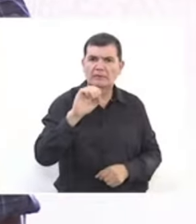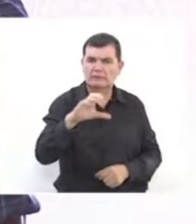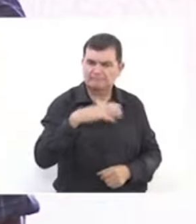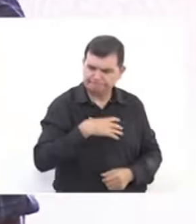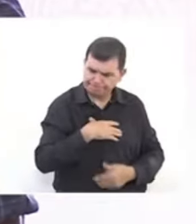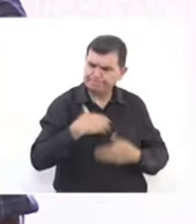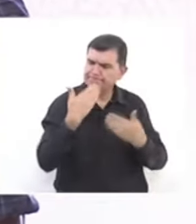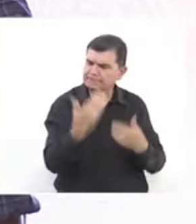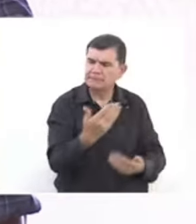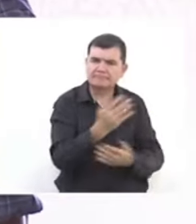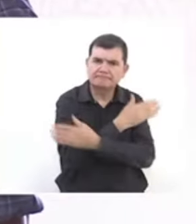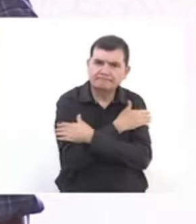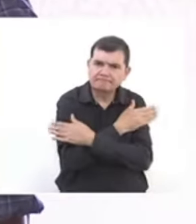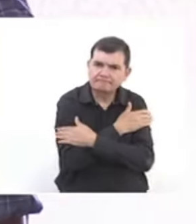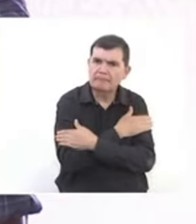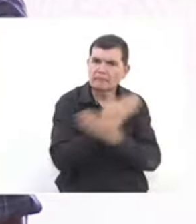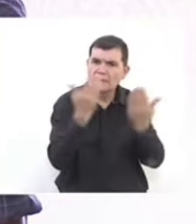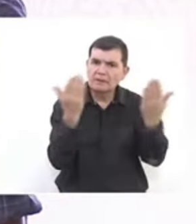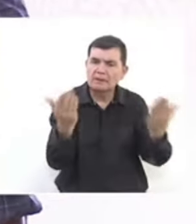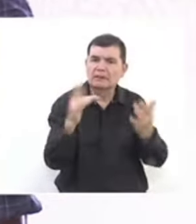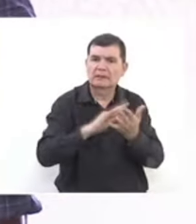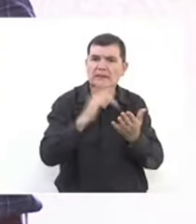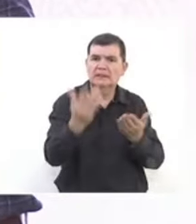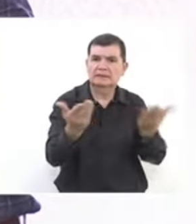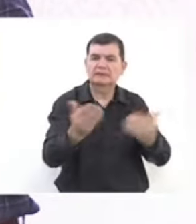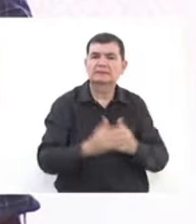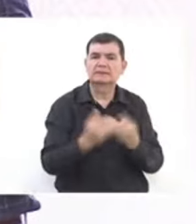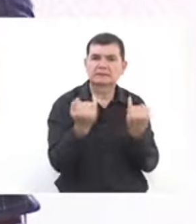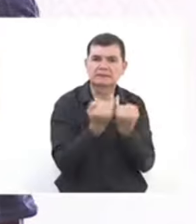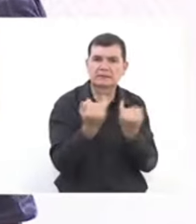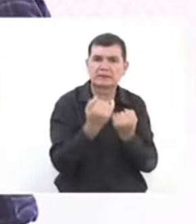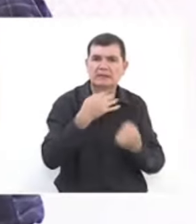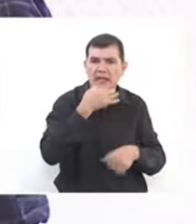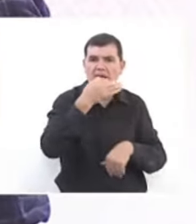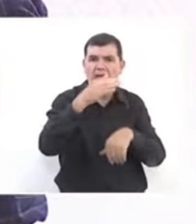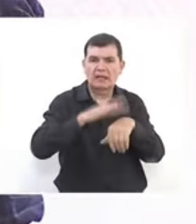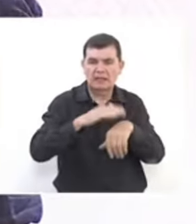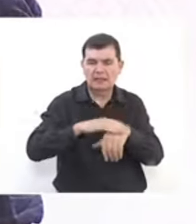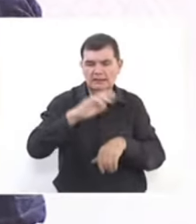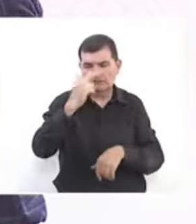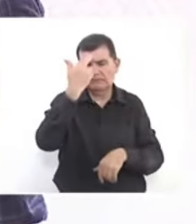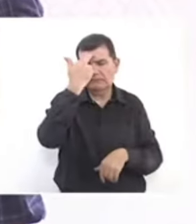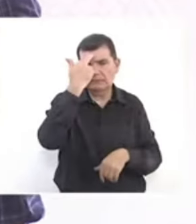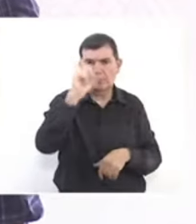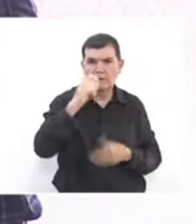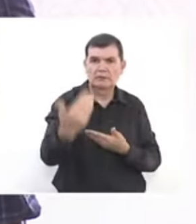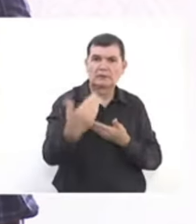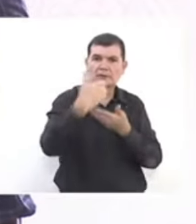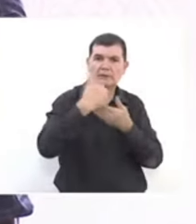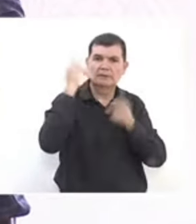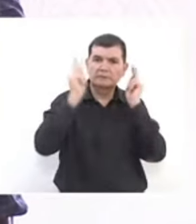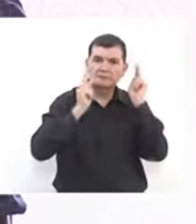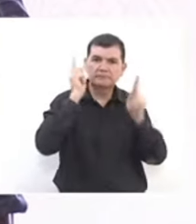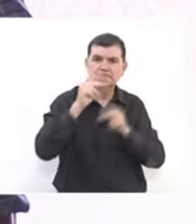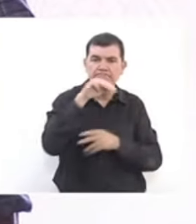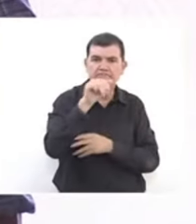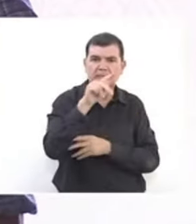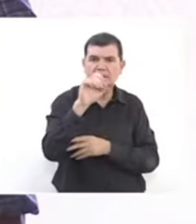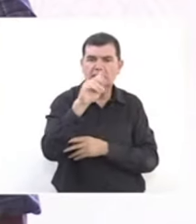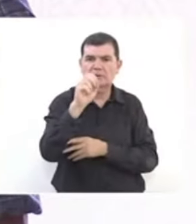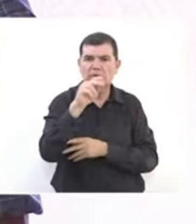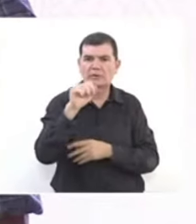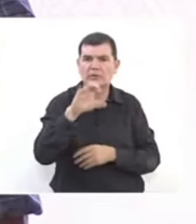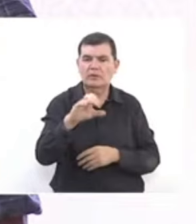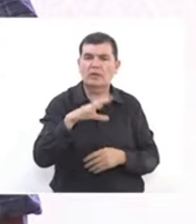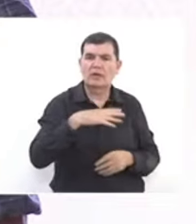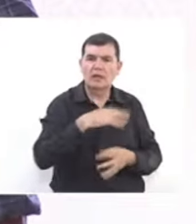con los brazos abiertos, mi presidente. Muchas gracias. También recordarlo, cuando visitó Metlatono,